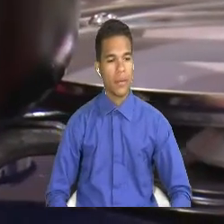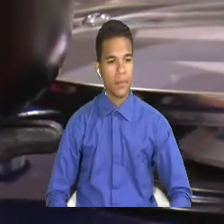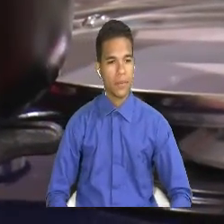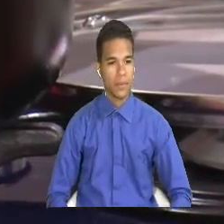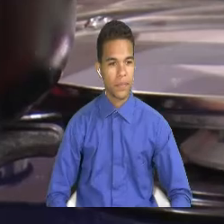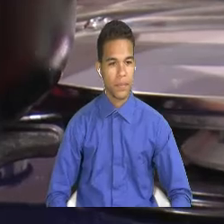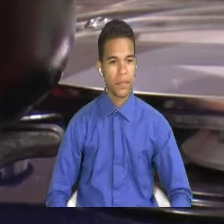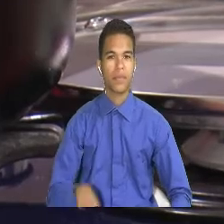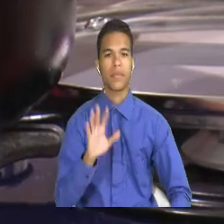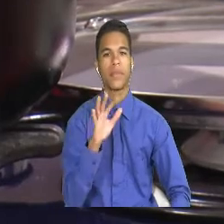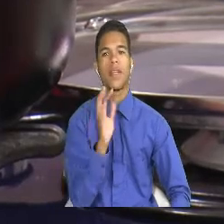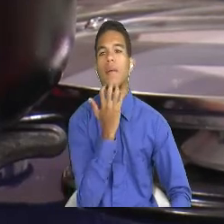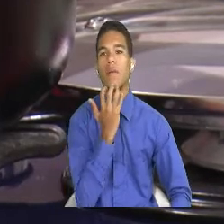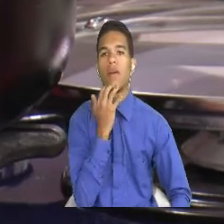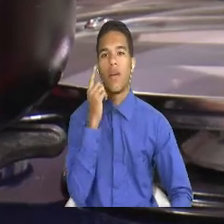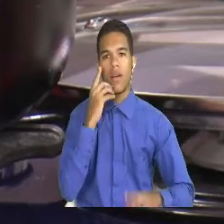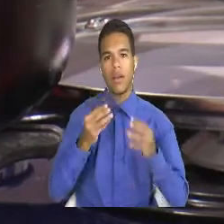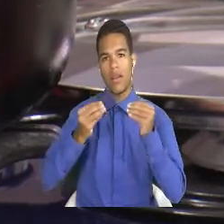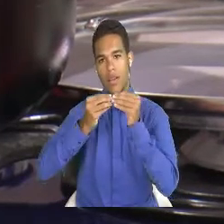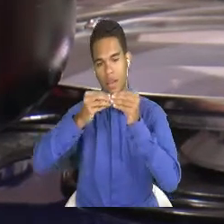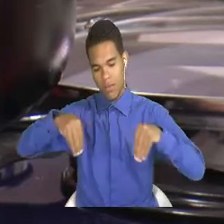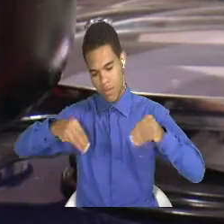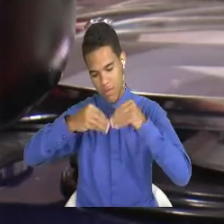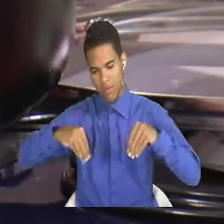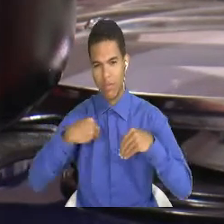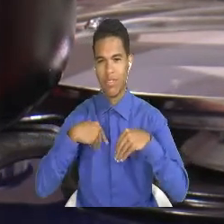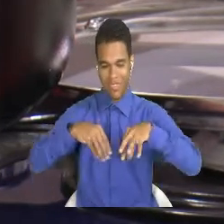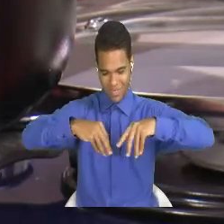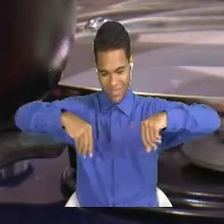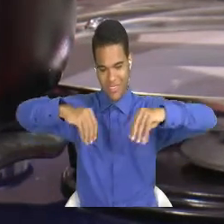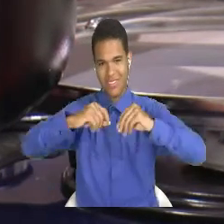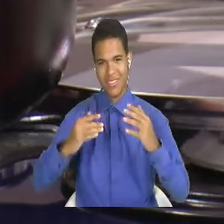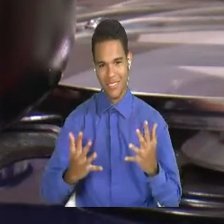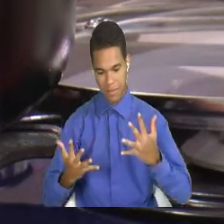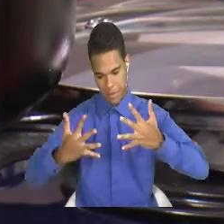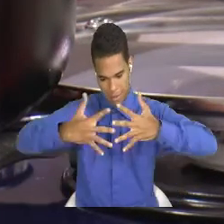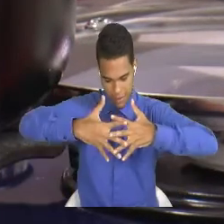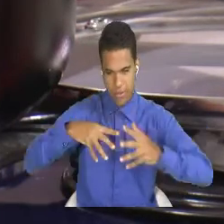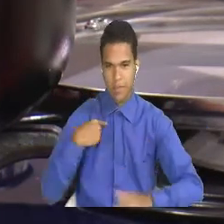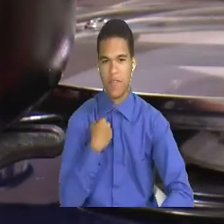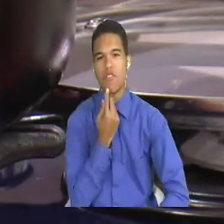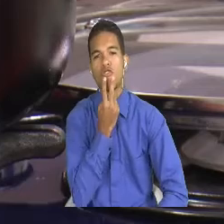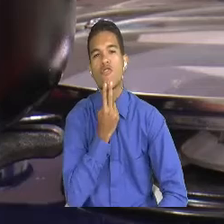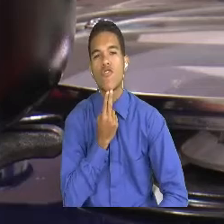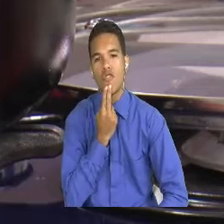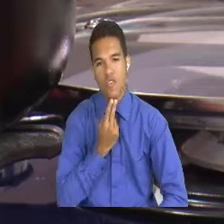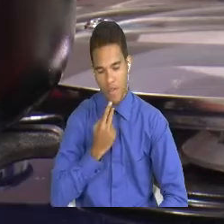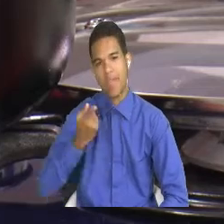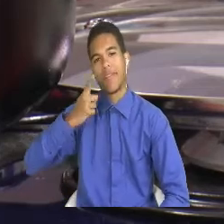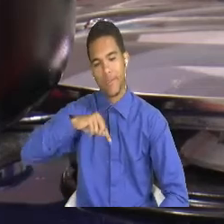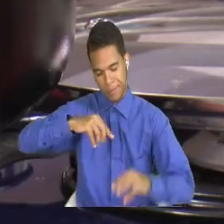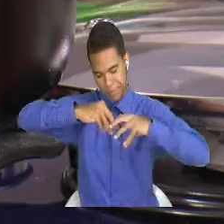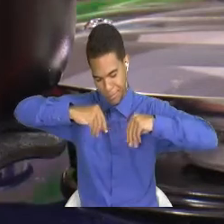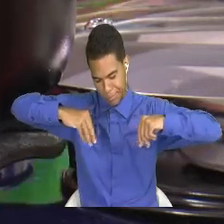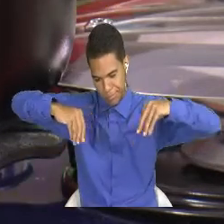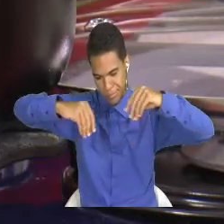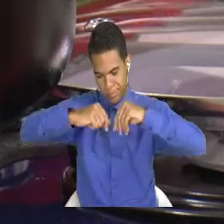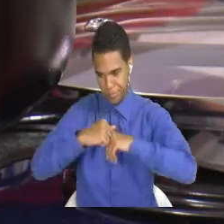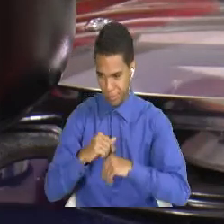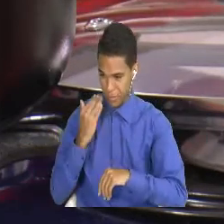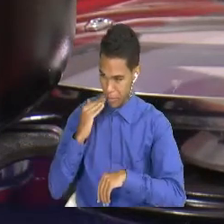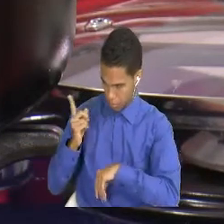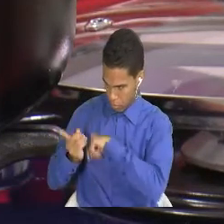antes del huevo mezclado con la harina y el azúcar, en este caso tienen que ir por harina de trigo. Okay, si quiere, perfecto. Continúa, Roshi, yo me lavo